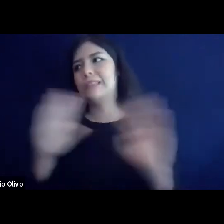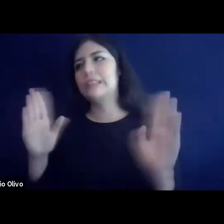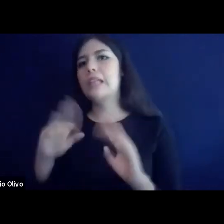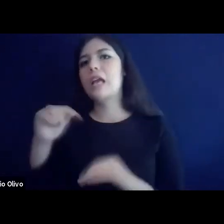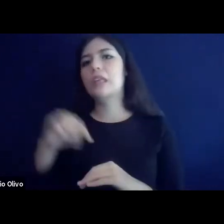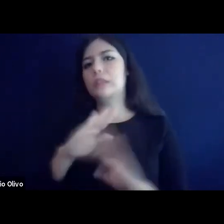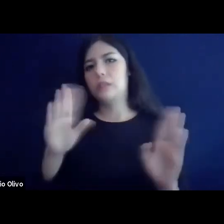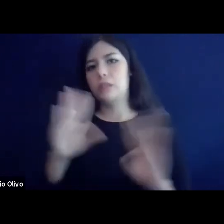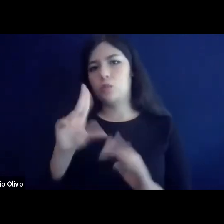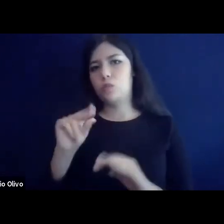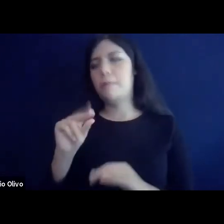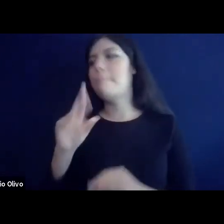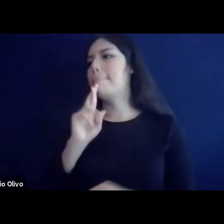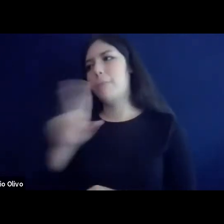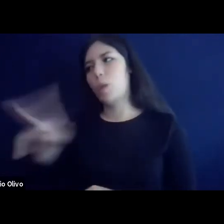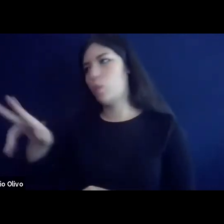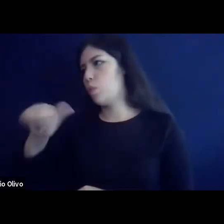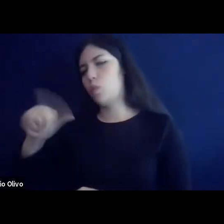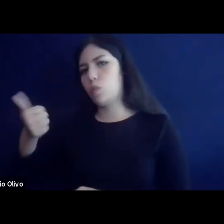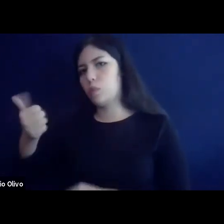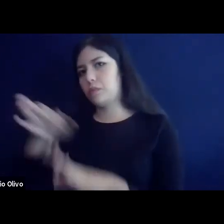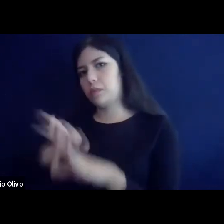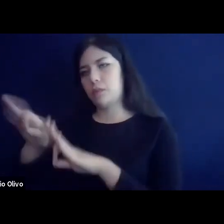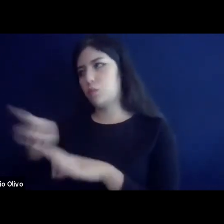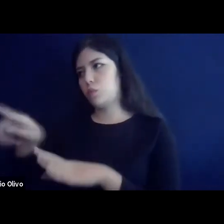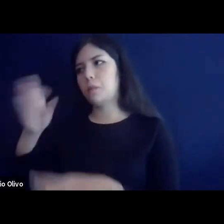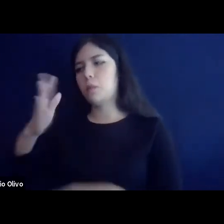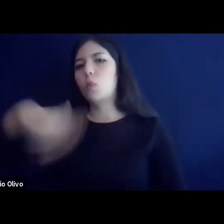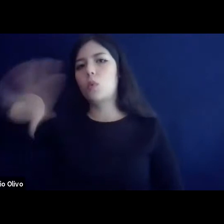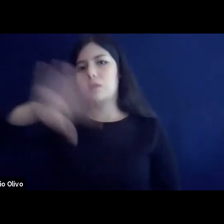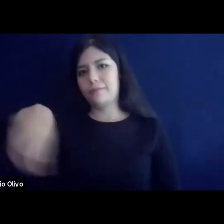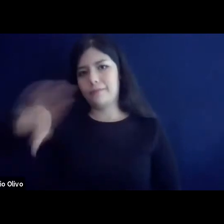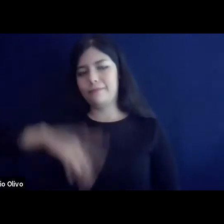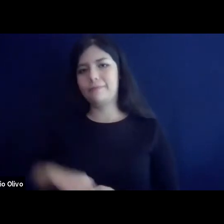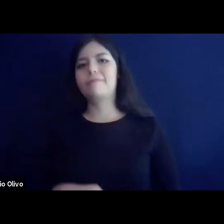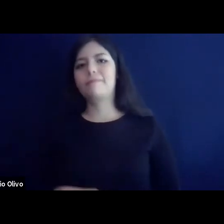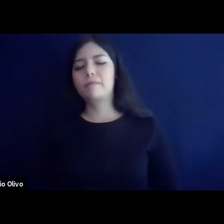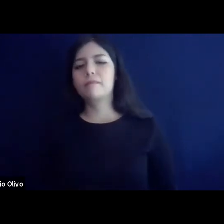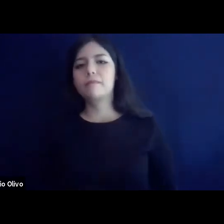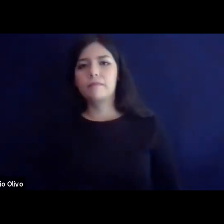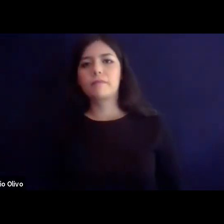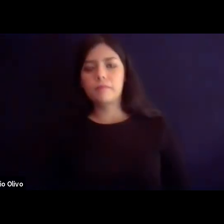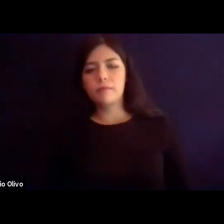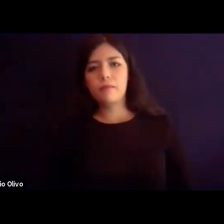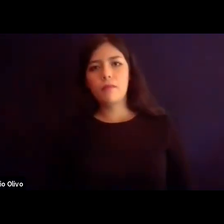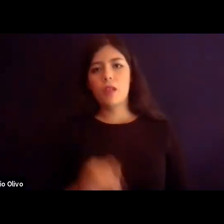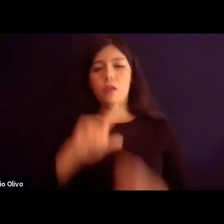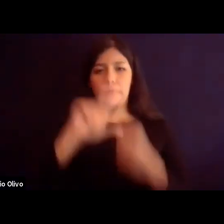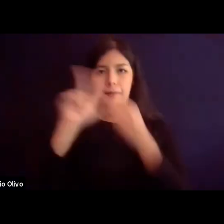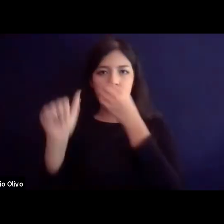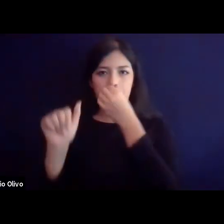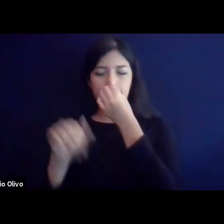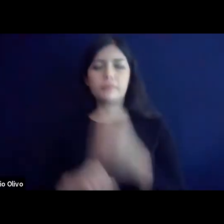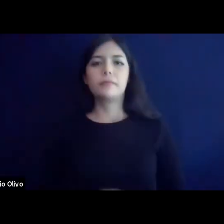buscando. Y bueno, yo por eso la vez que me tocó ver al rector, sí le